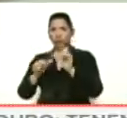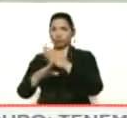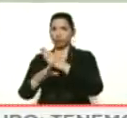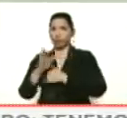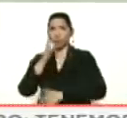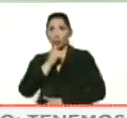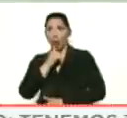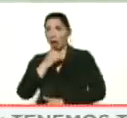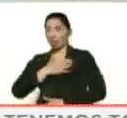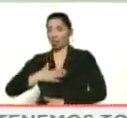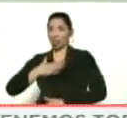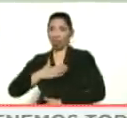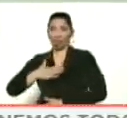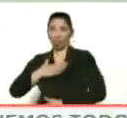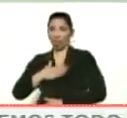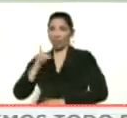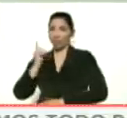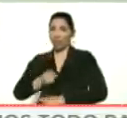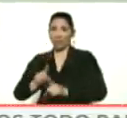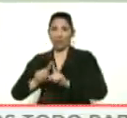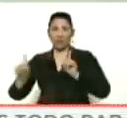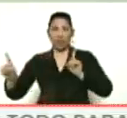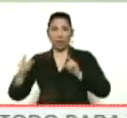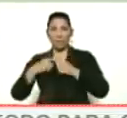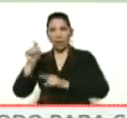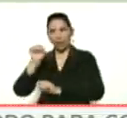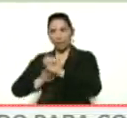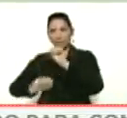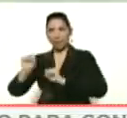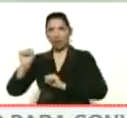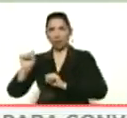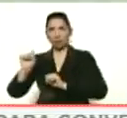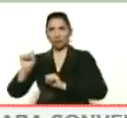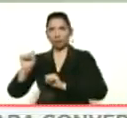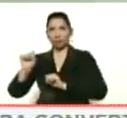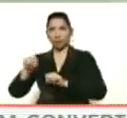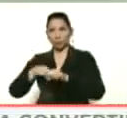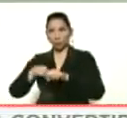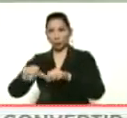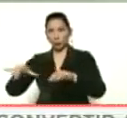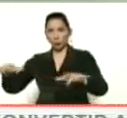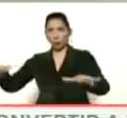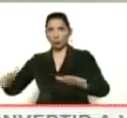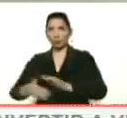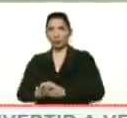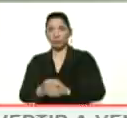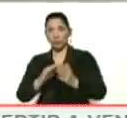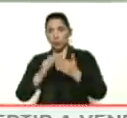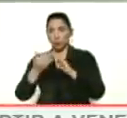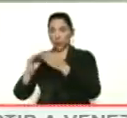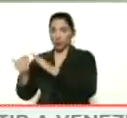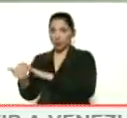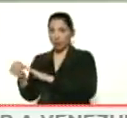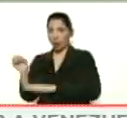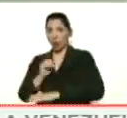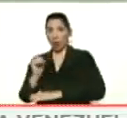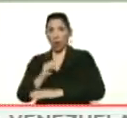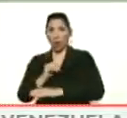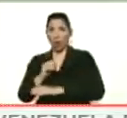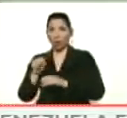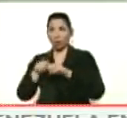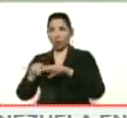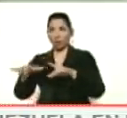asintomáticos y deben ser aislados para evitar la transmisión comunitaria o la transmisión